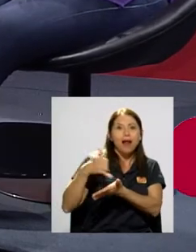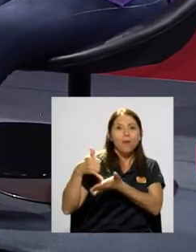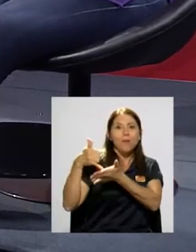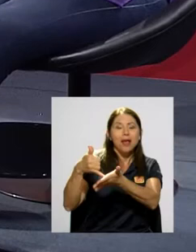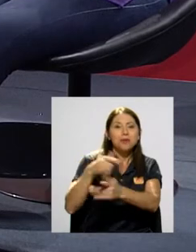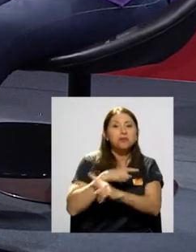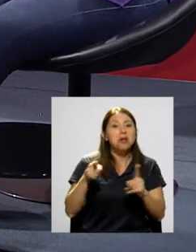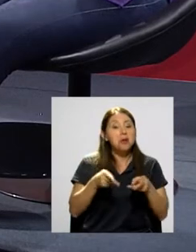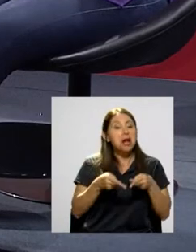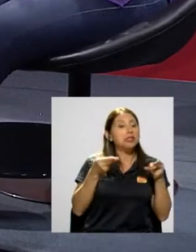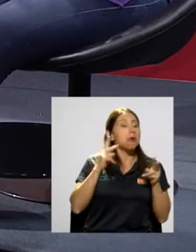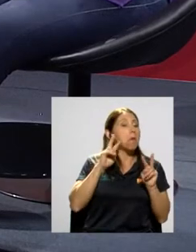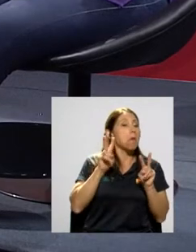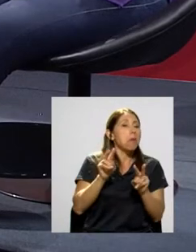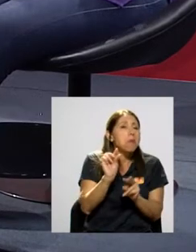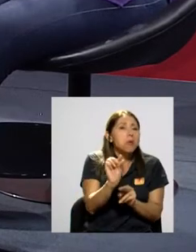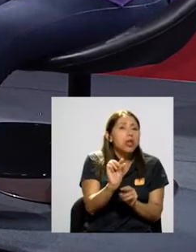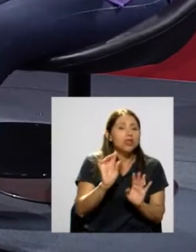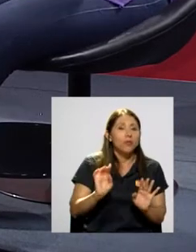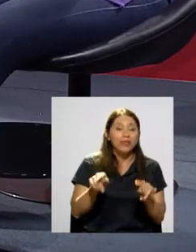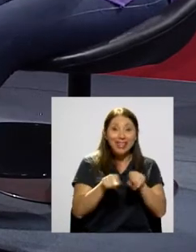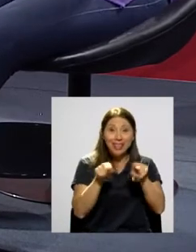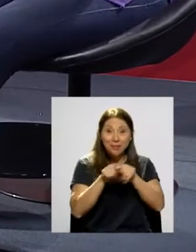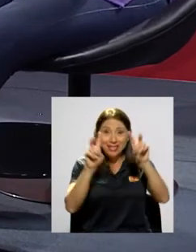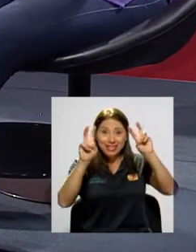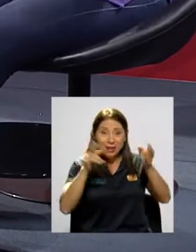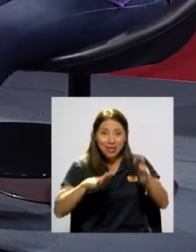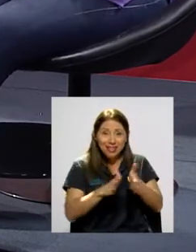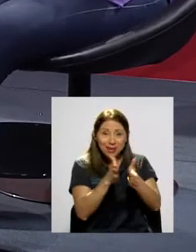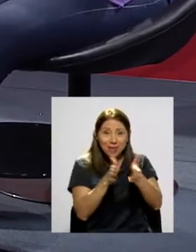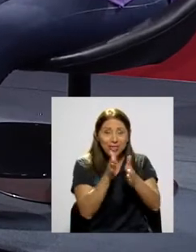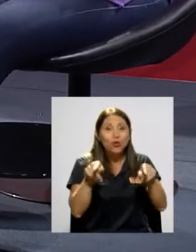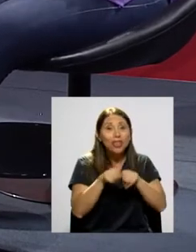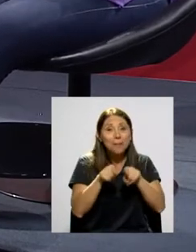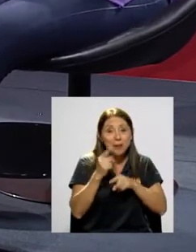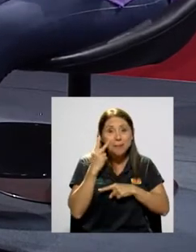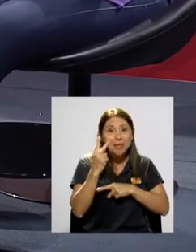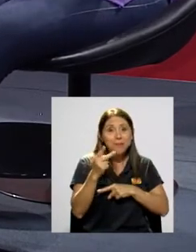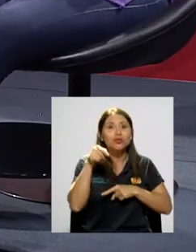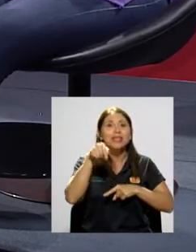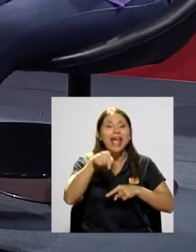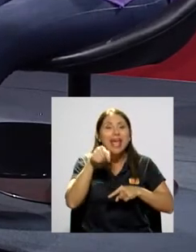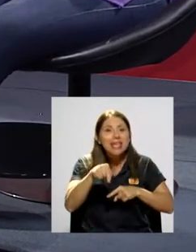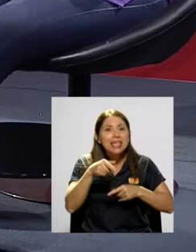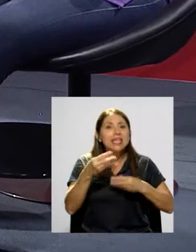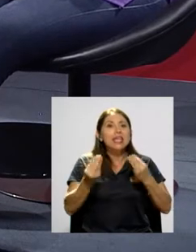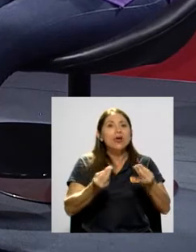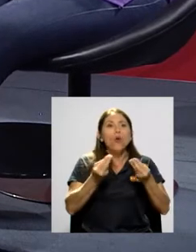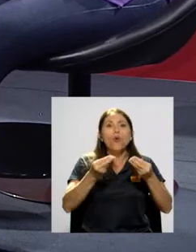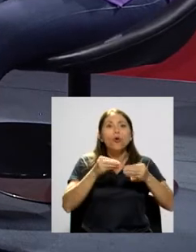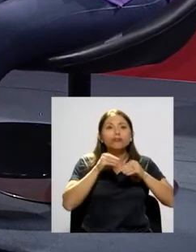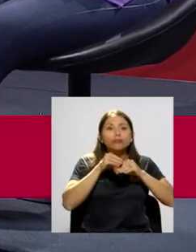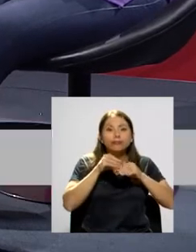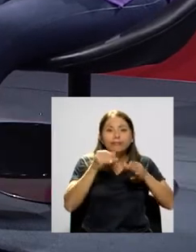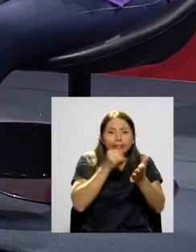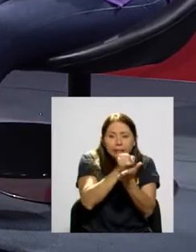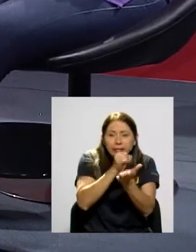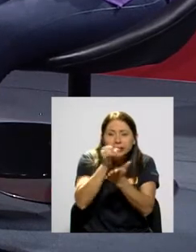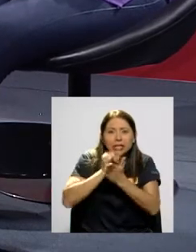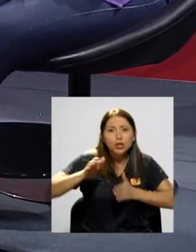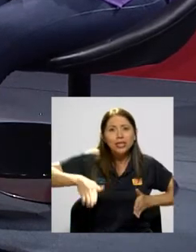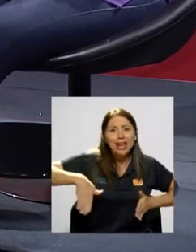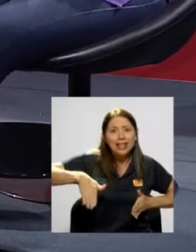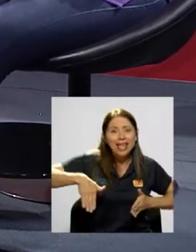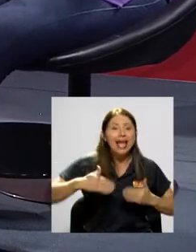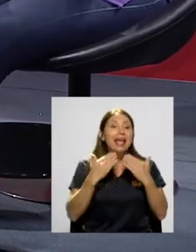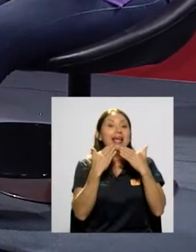del cemento también vimos una cobertura tardía, ¿verdad? Fue gracias a la insistencia de algunos periodistas, a la